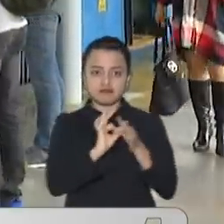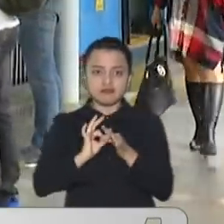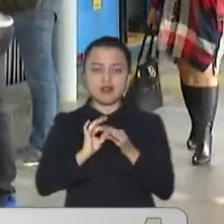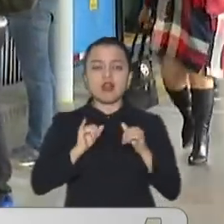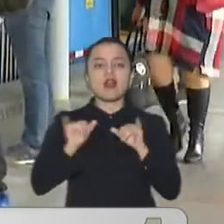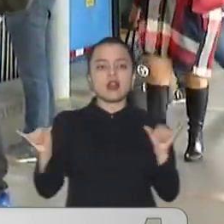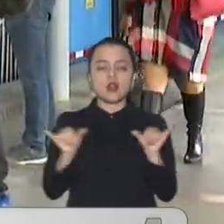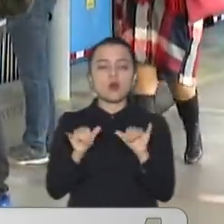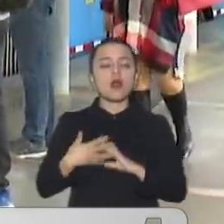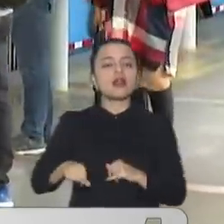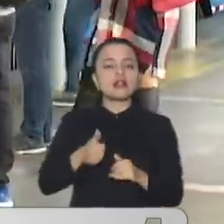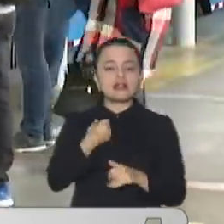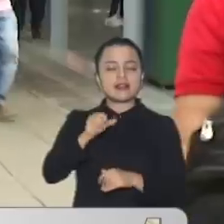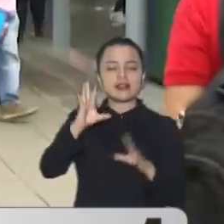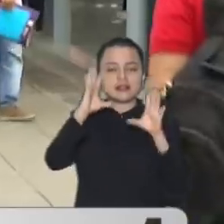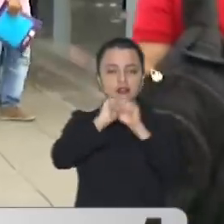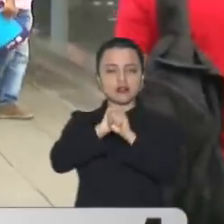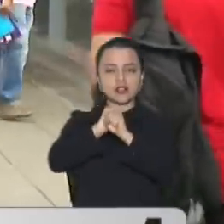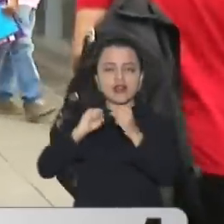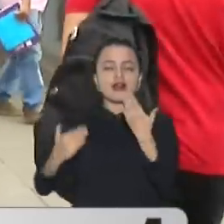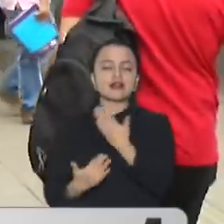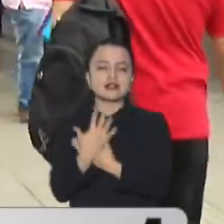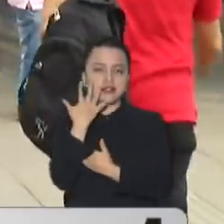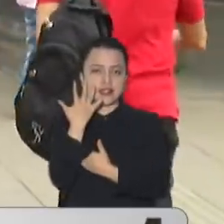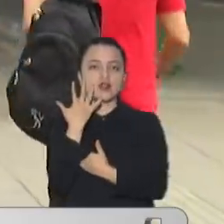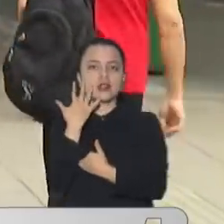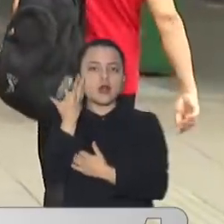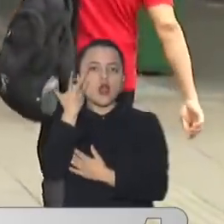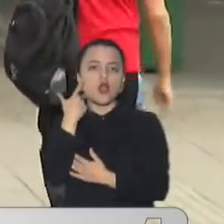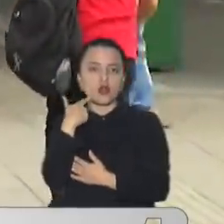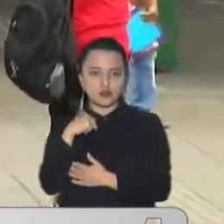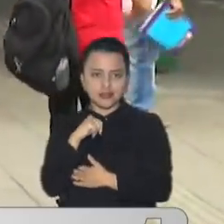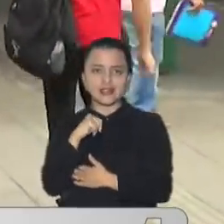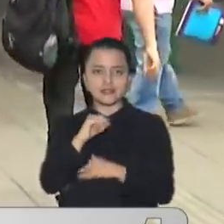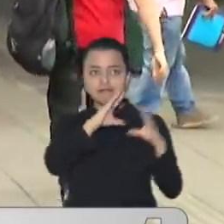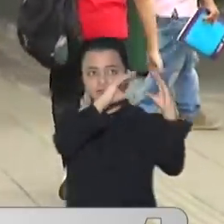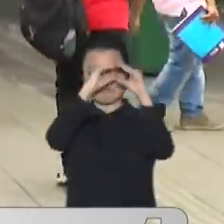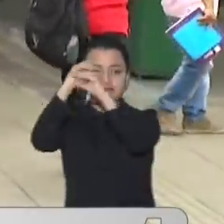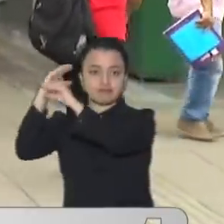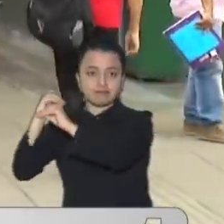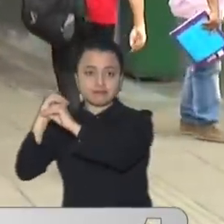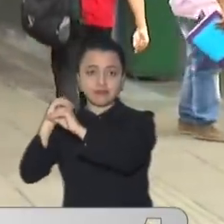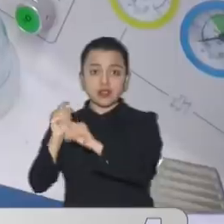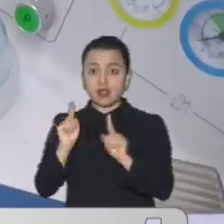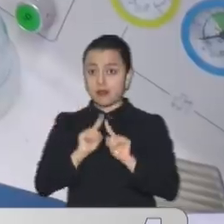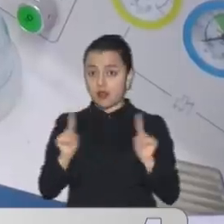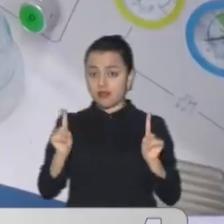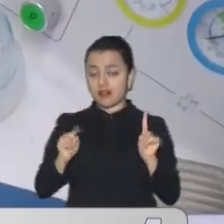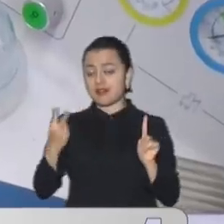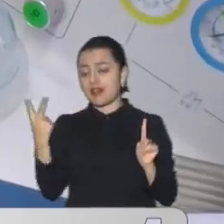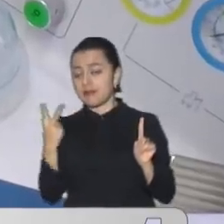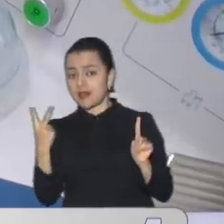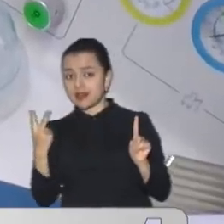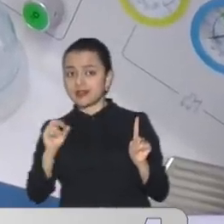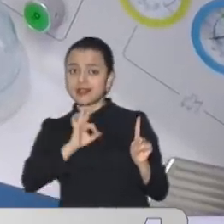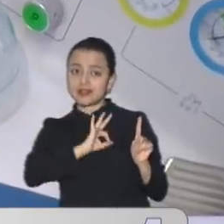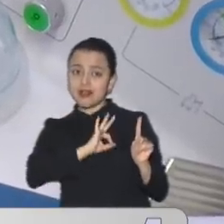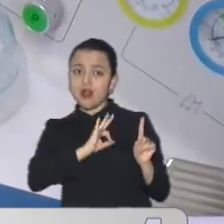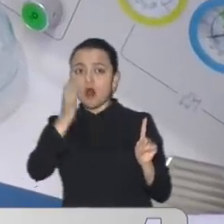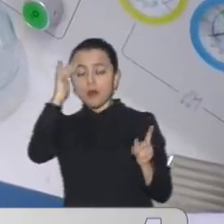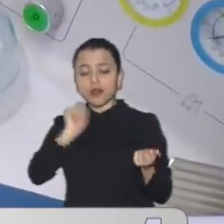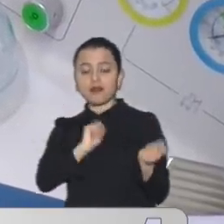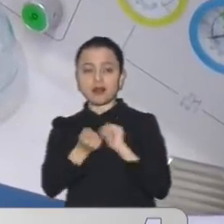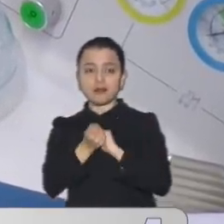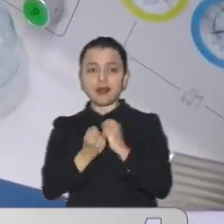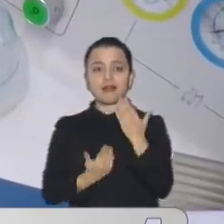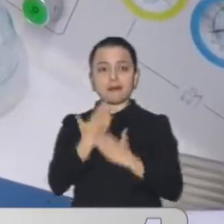10 de la noche y las 5 de la mañana de cada día hasta el próximo 20 de enero, excepto el viernes y el sábado, cuya hora de inicio